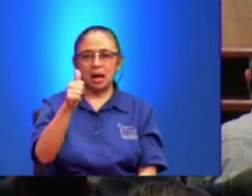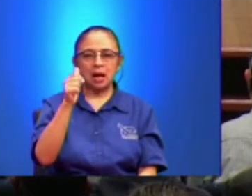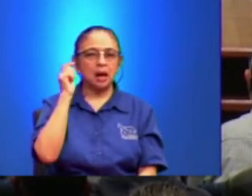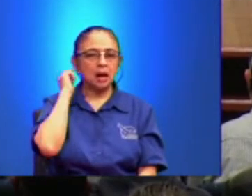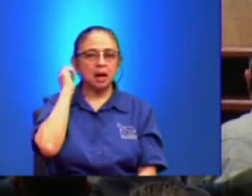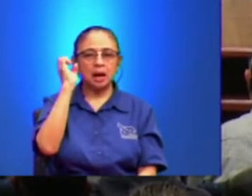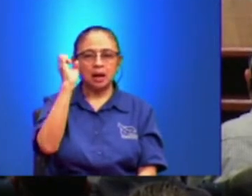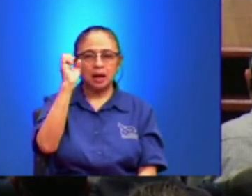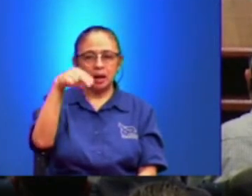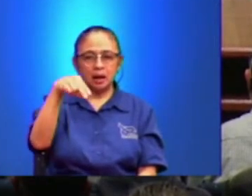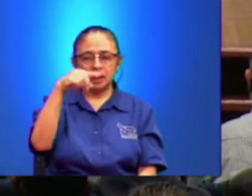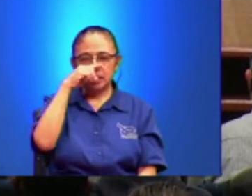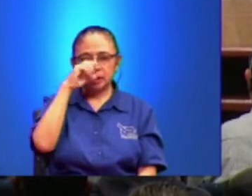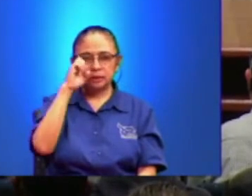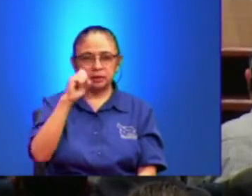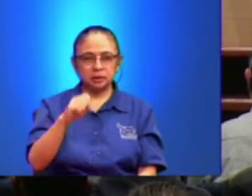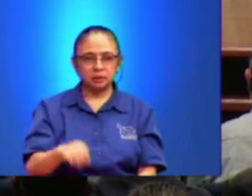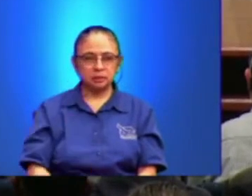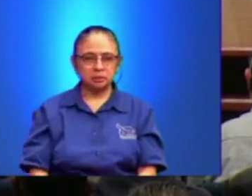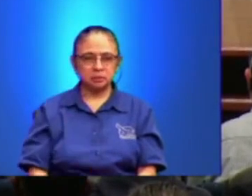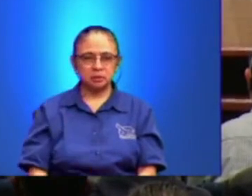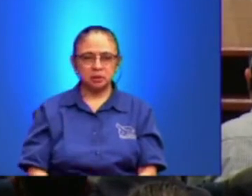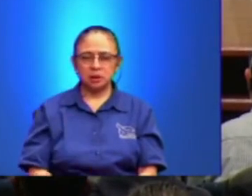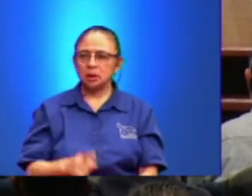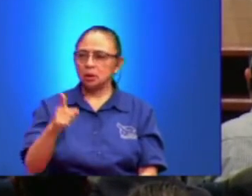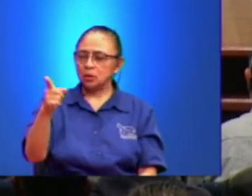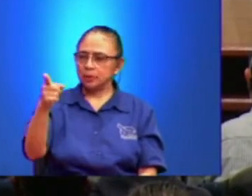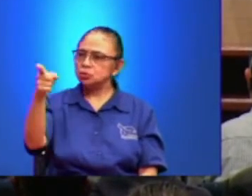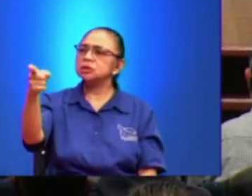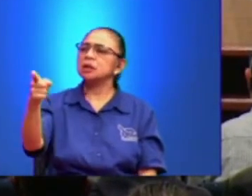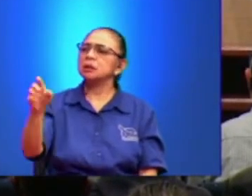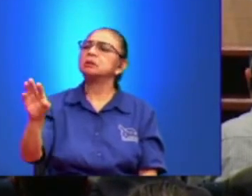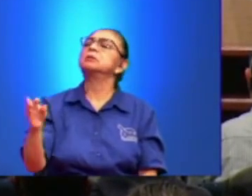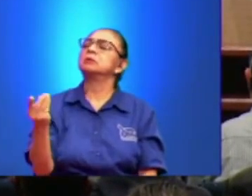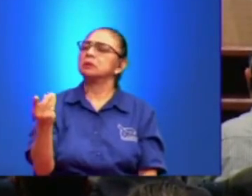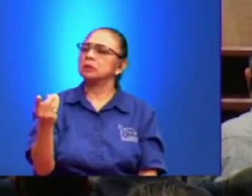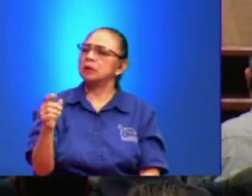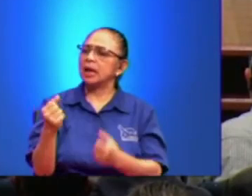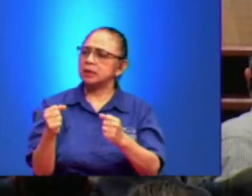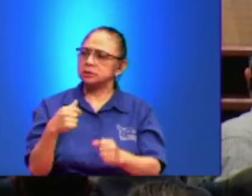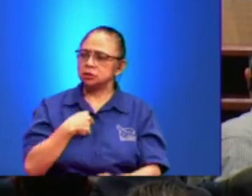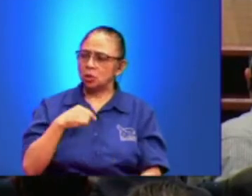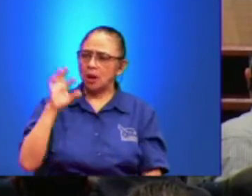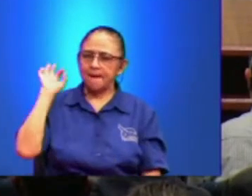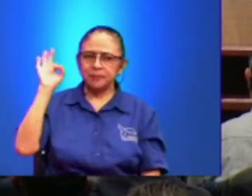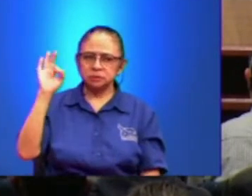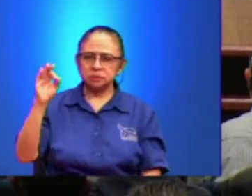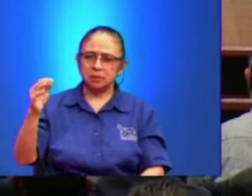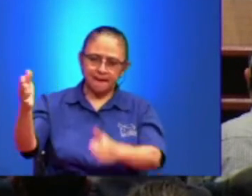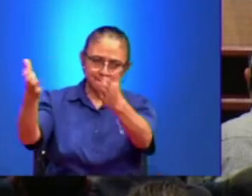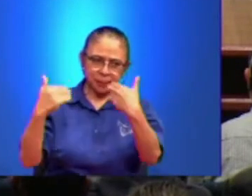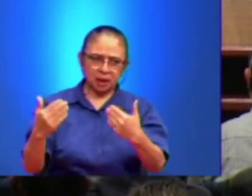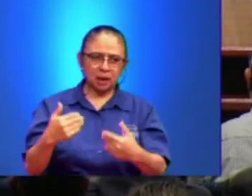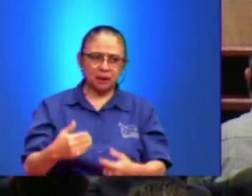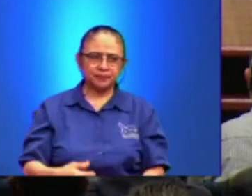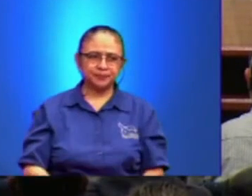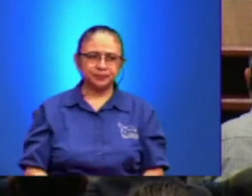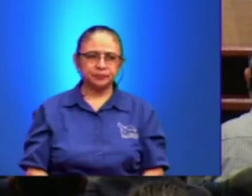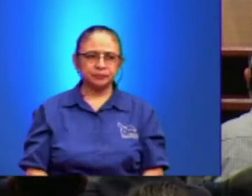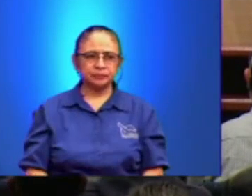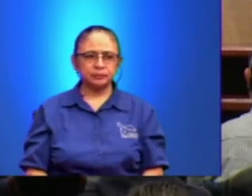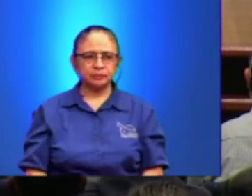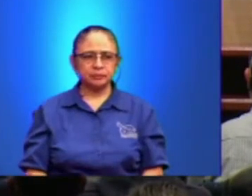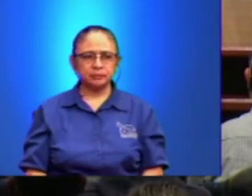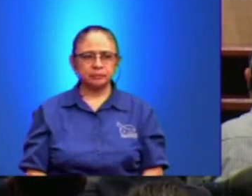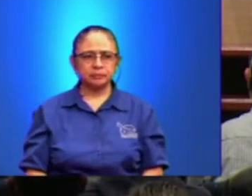verdad yo conmigo usted qué se dedica soy pastor pero vargas hizo señas a